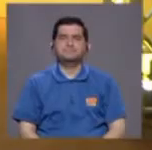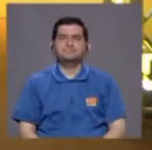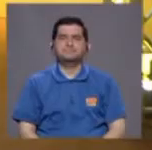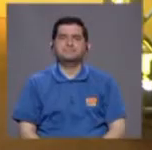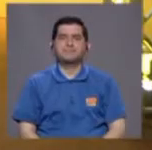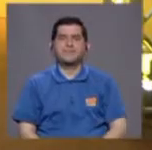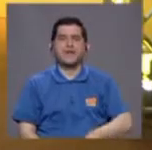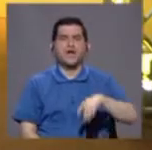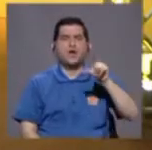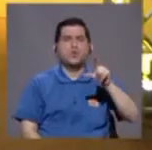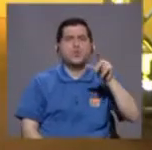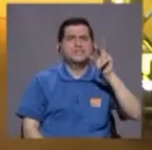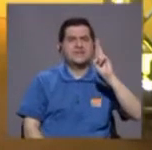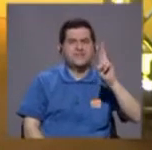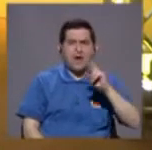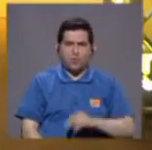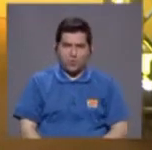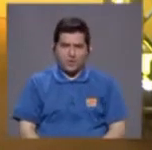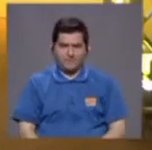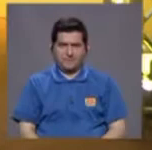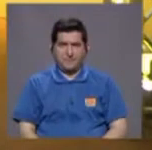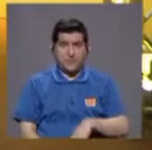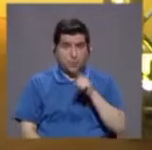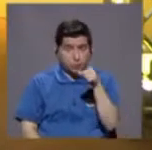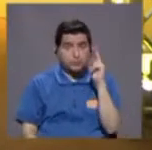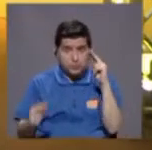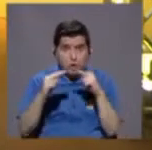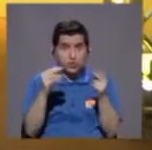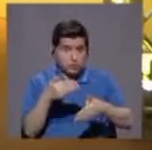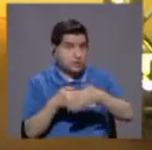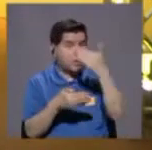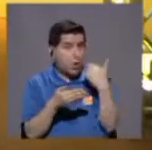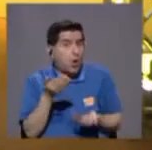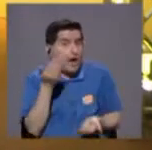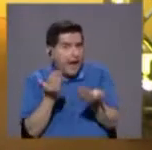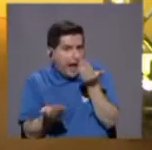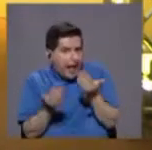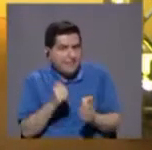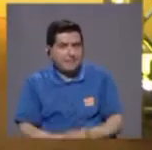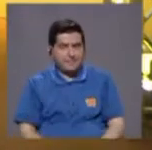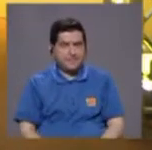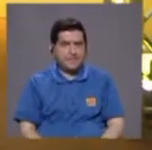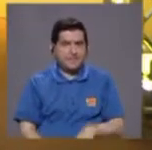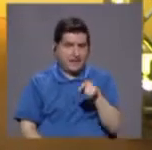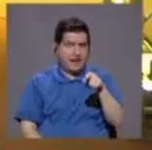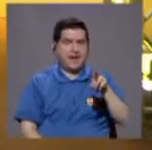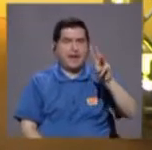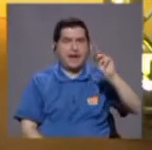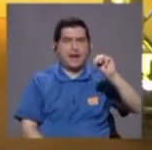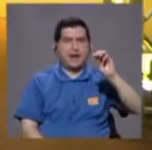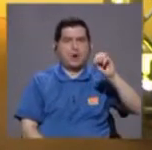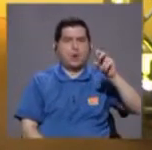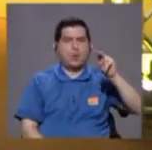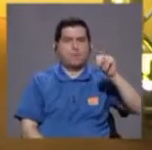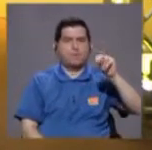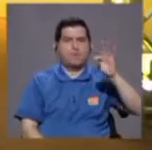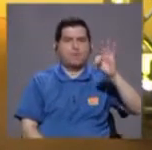Luis Raúl, me imagino que usted lo conoció antes, seguramente en Monterrey, porque aunque